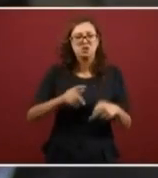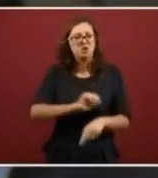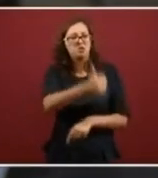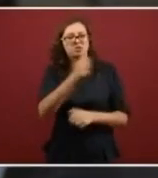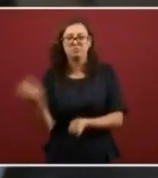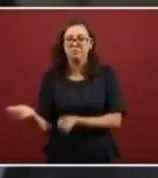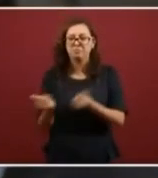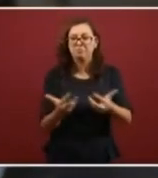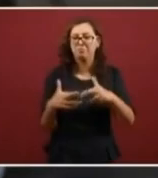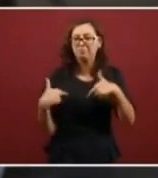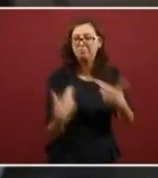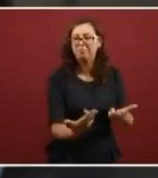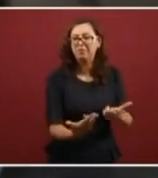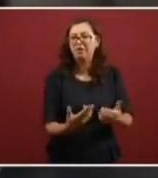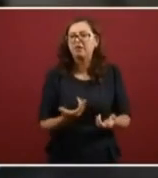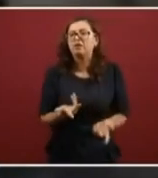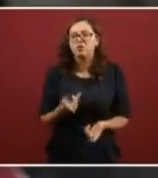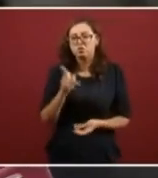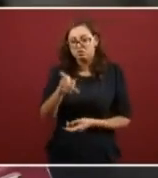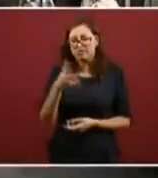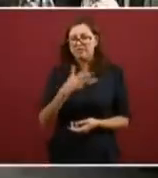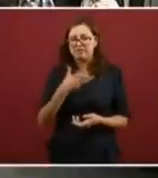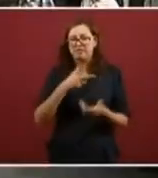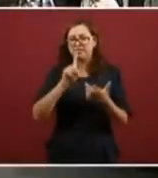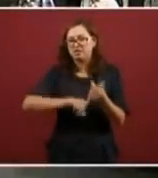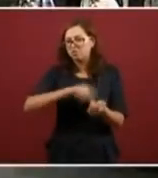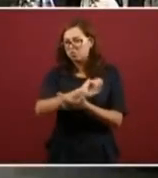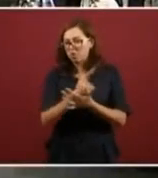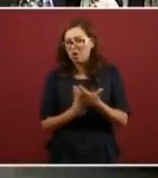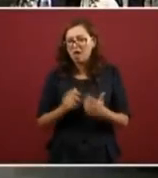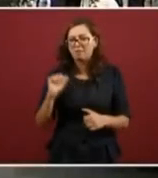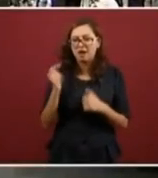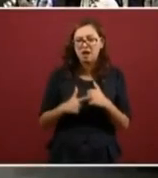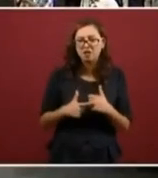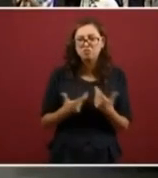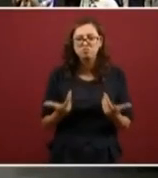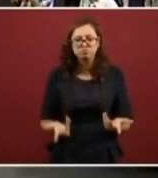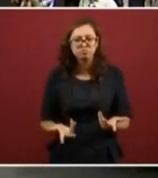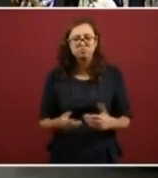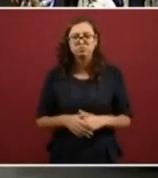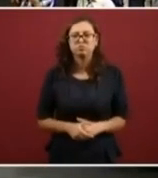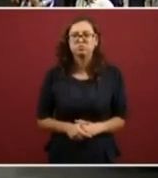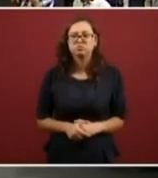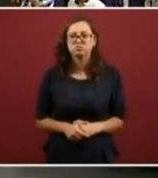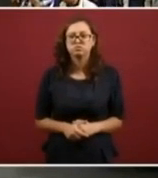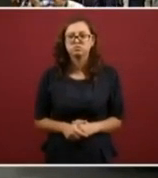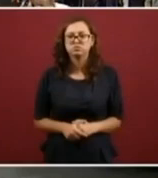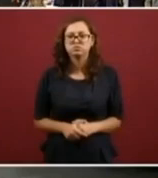algún programa que usted tenga contemplado o previsto. Es cosa de que